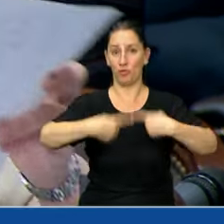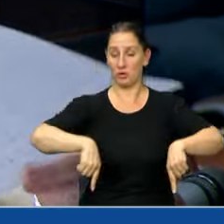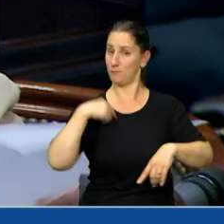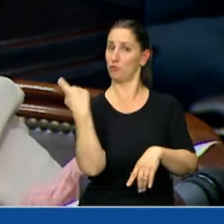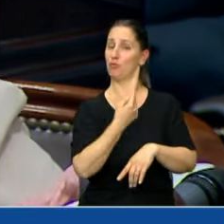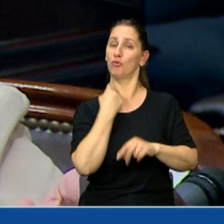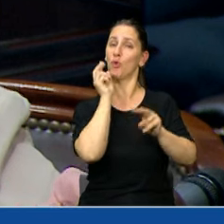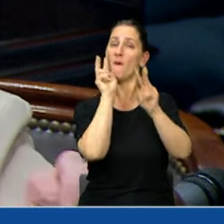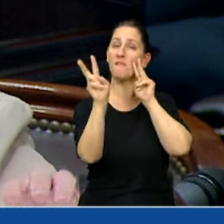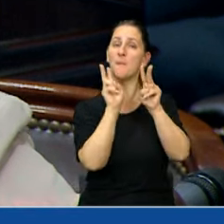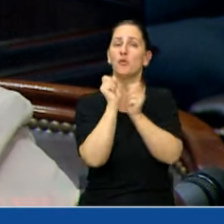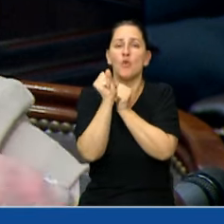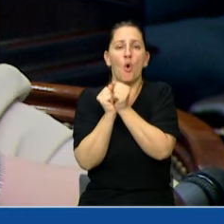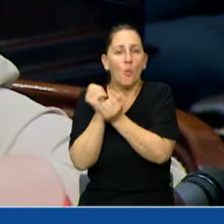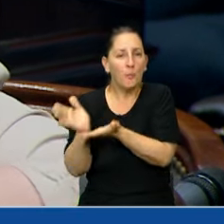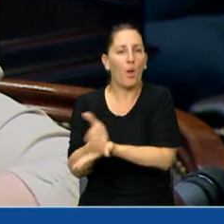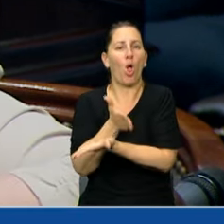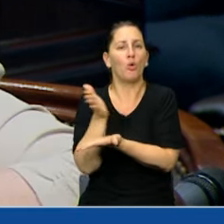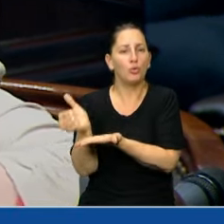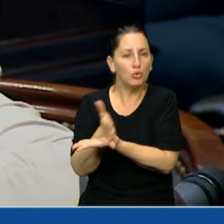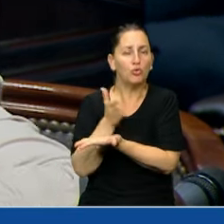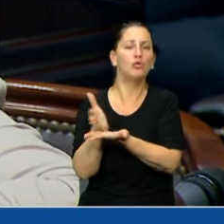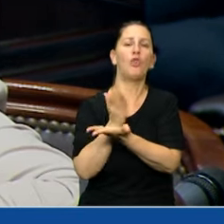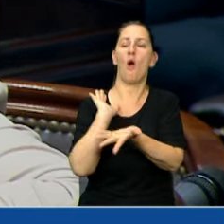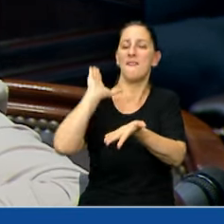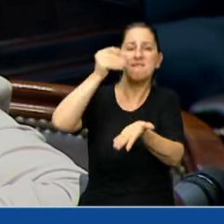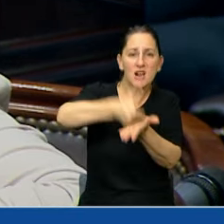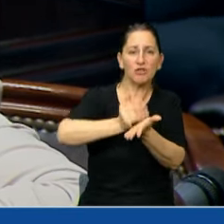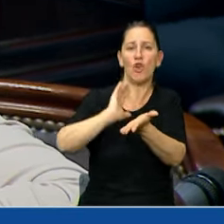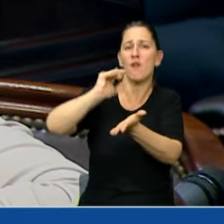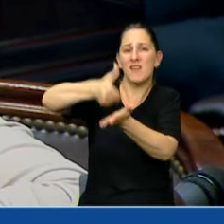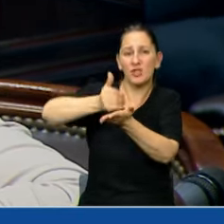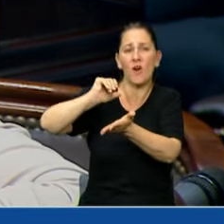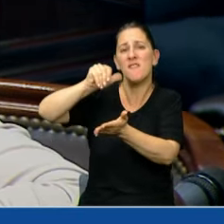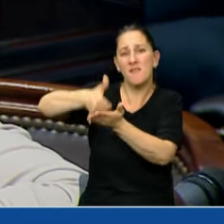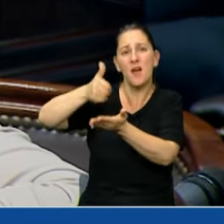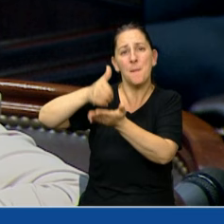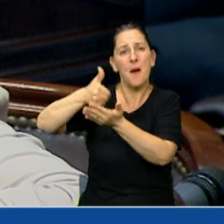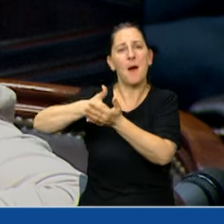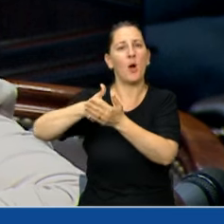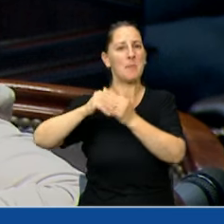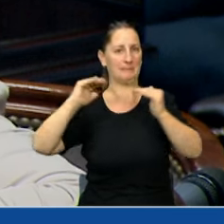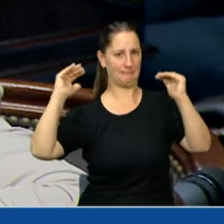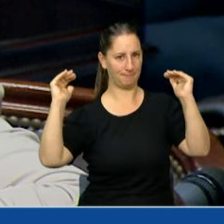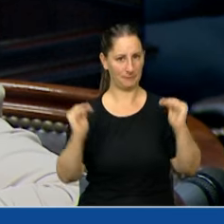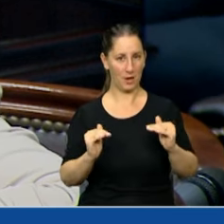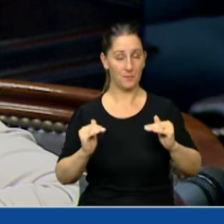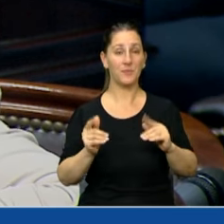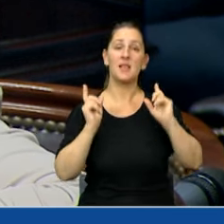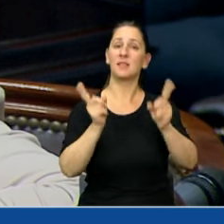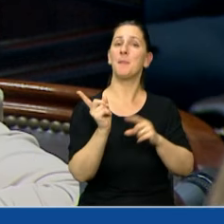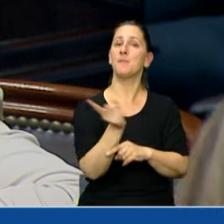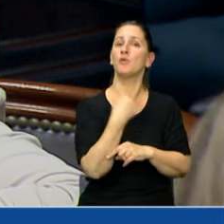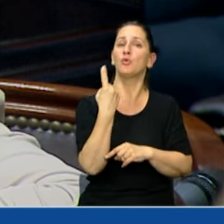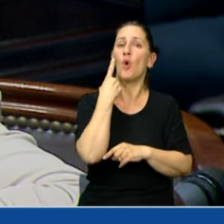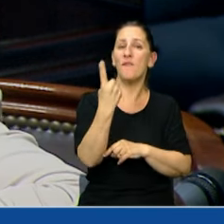como la producción y y las inversiones van cada vez más a la baja mientras que también vemos